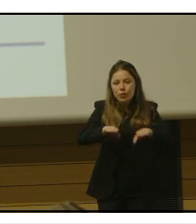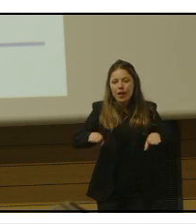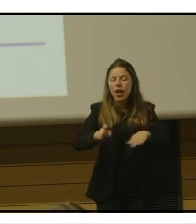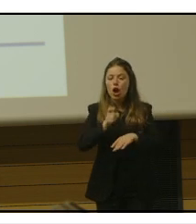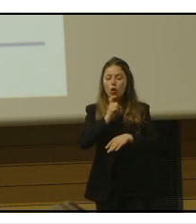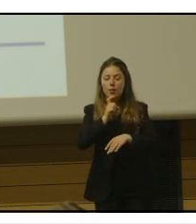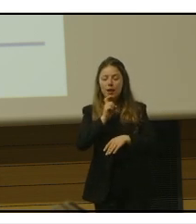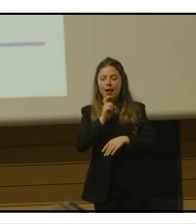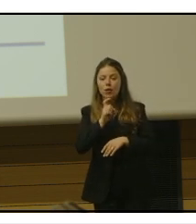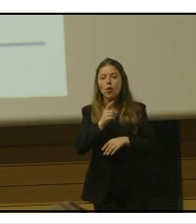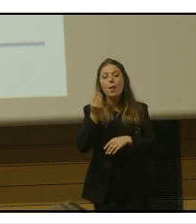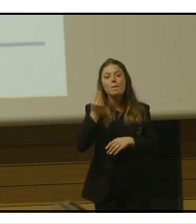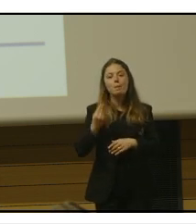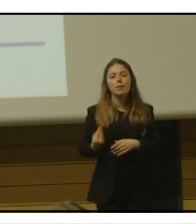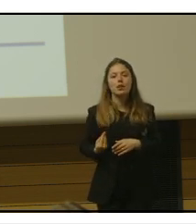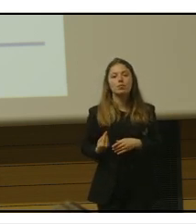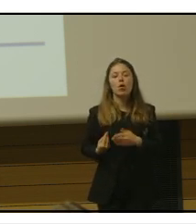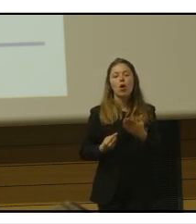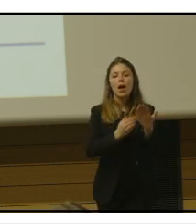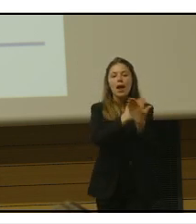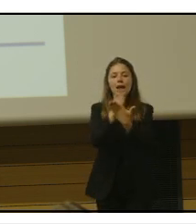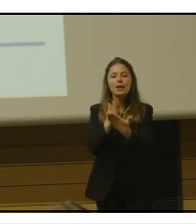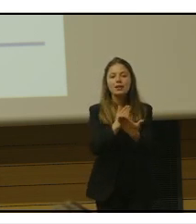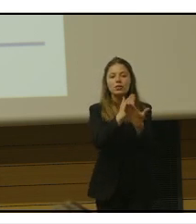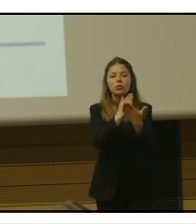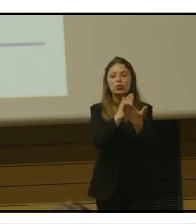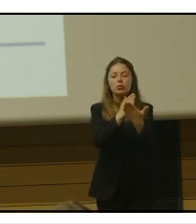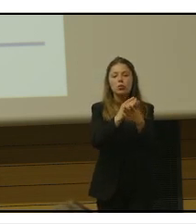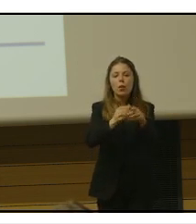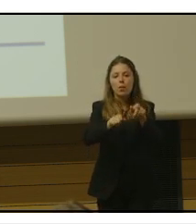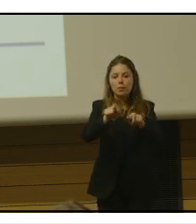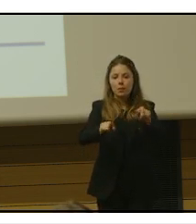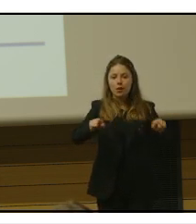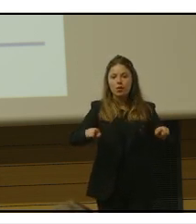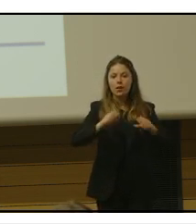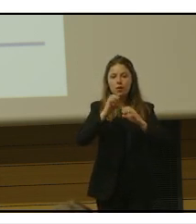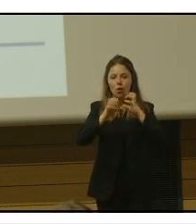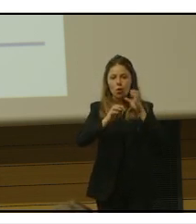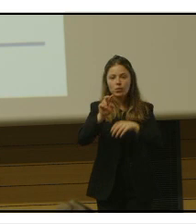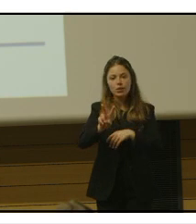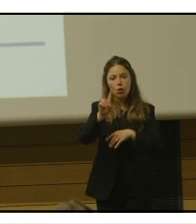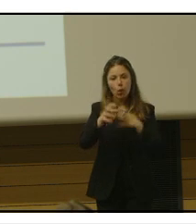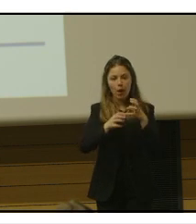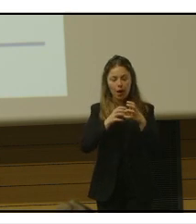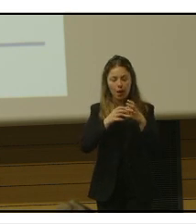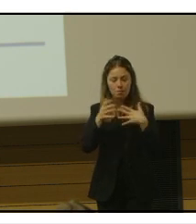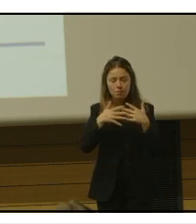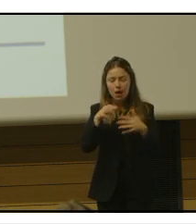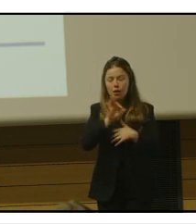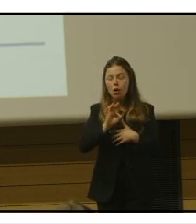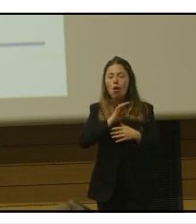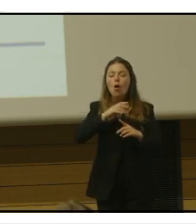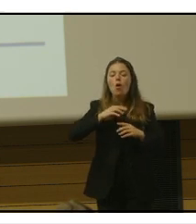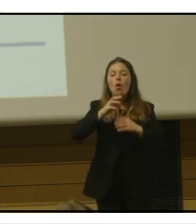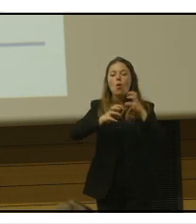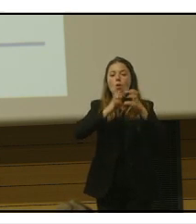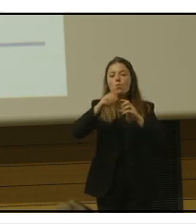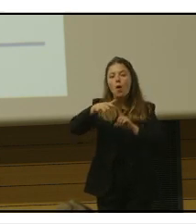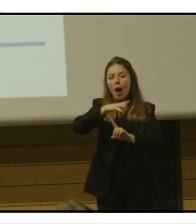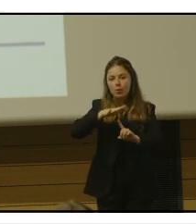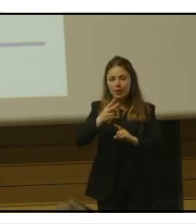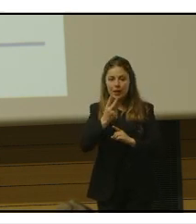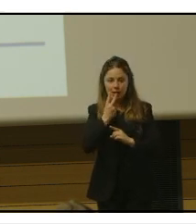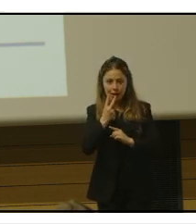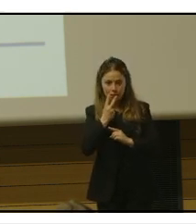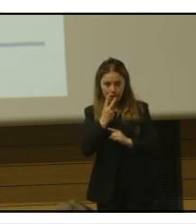complicado como lo es el estudio de la exposición al humo de segunda mano o al humo ambiental de tabaco. Pensad que